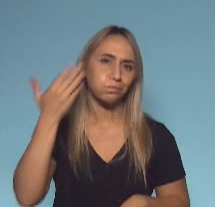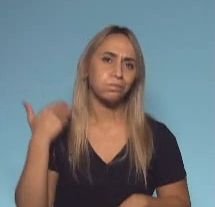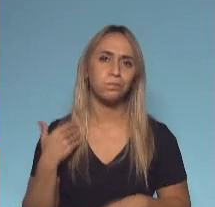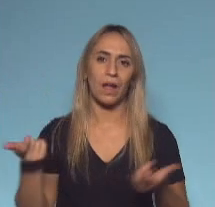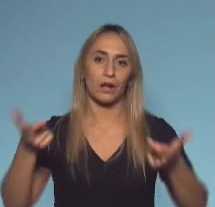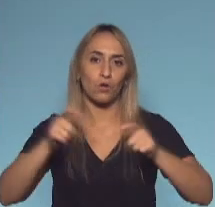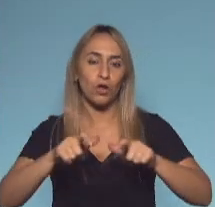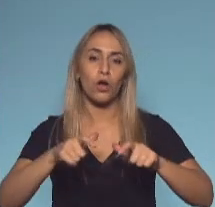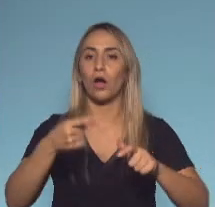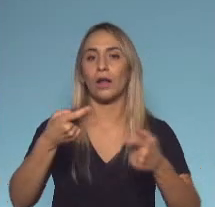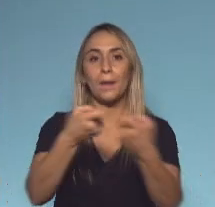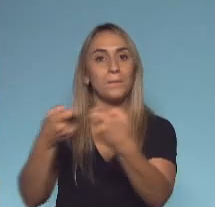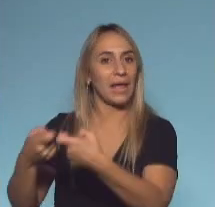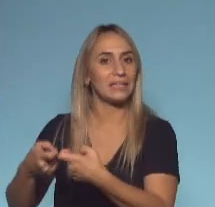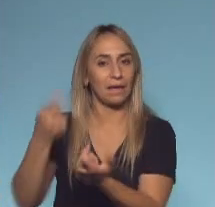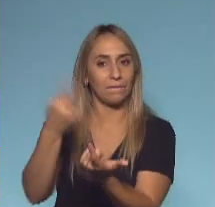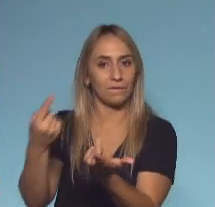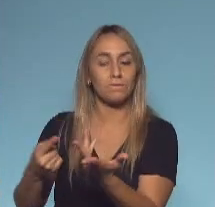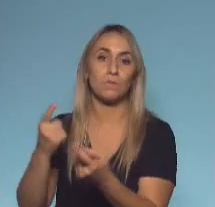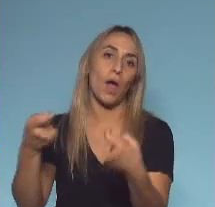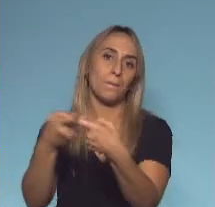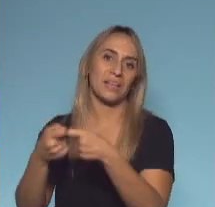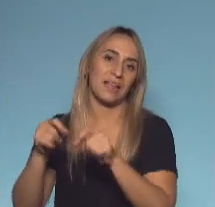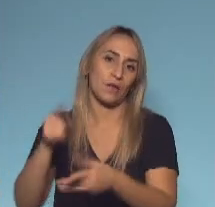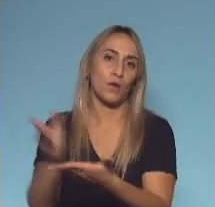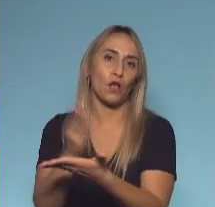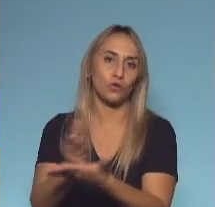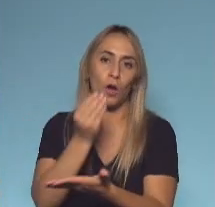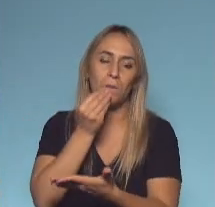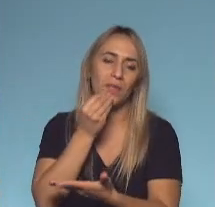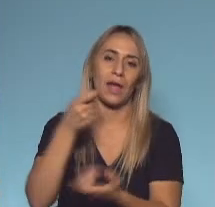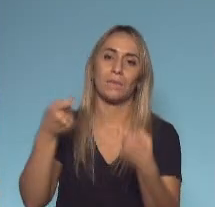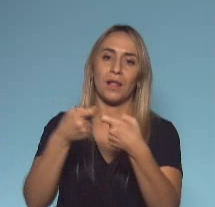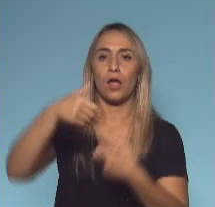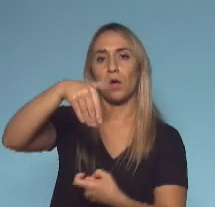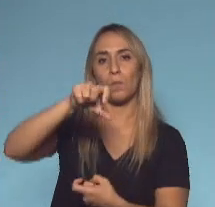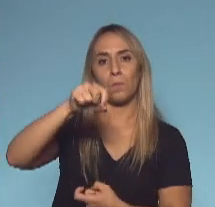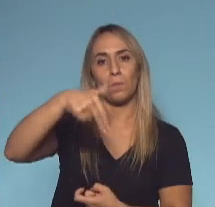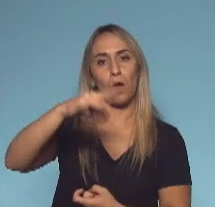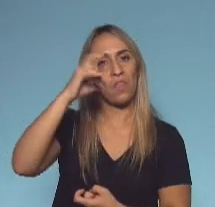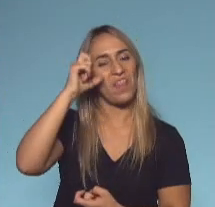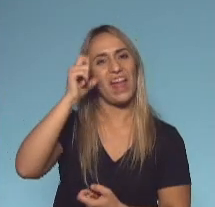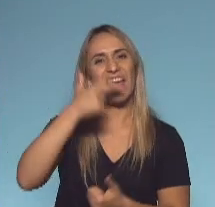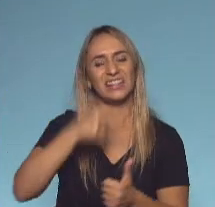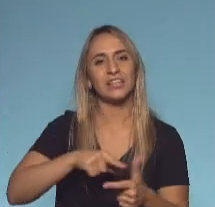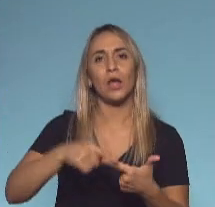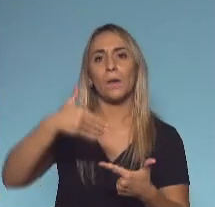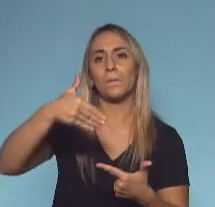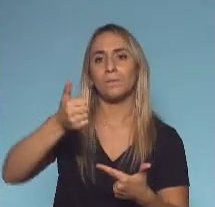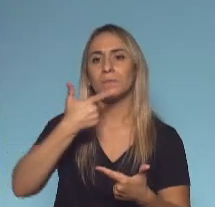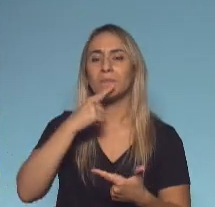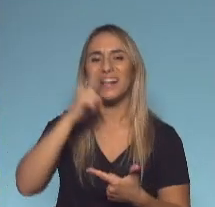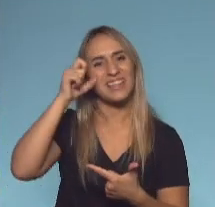las distintas empresas del sector alimenticio. Estamos hablando de grandes empresas, Mondelez, Mastelone, Molinos